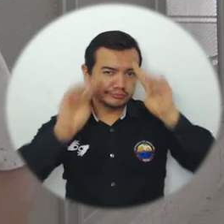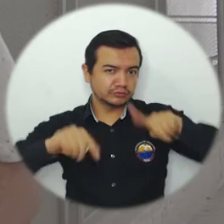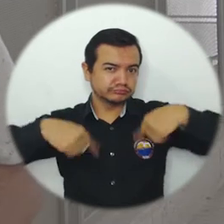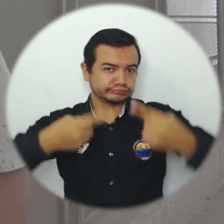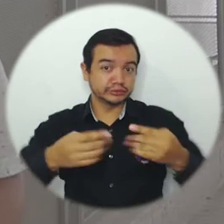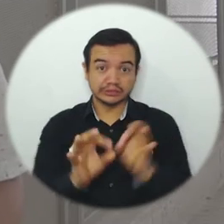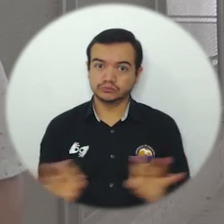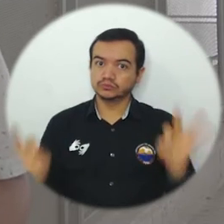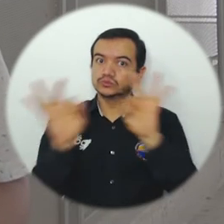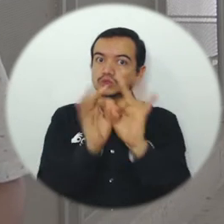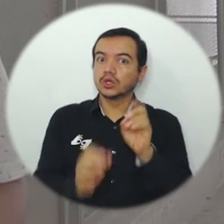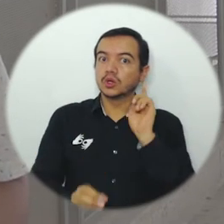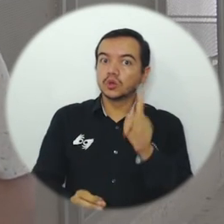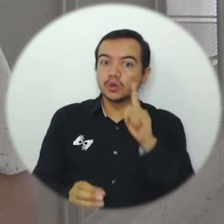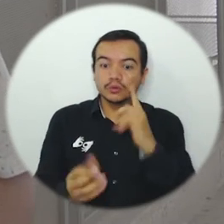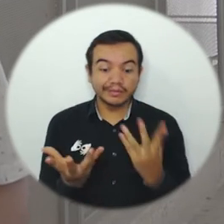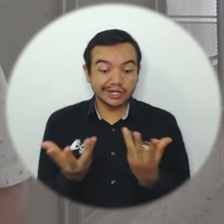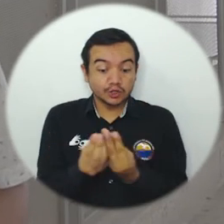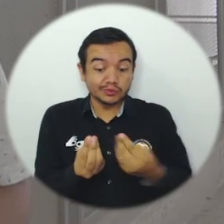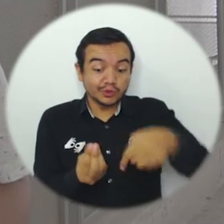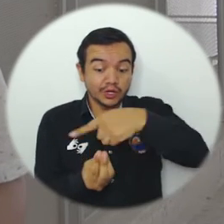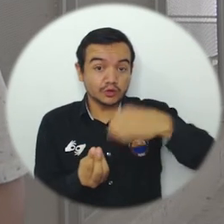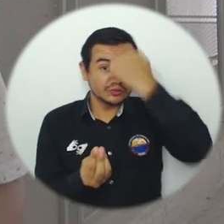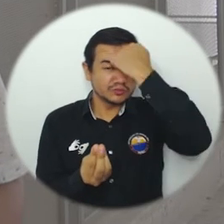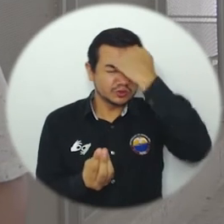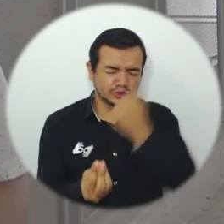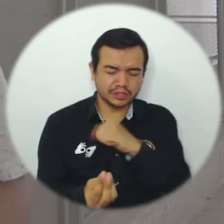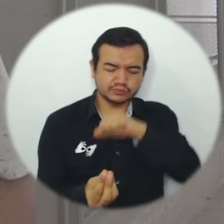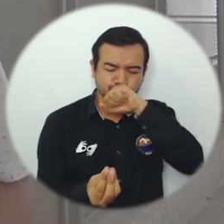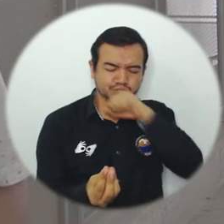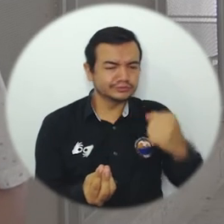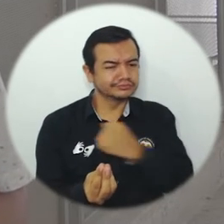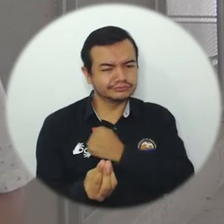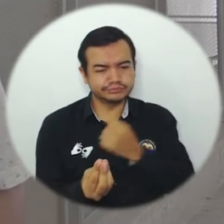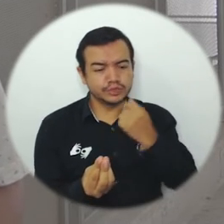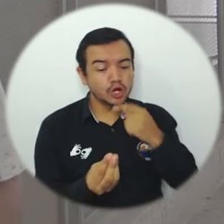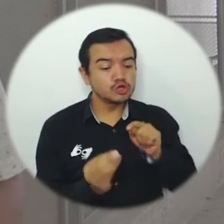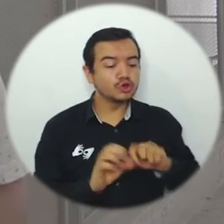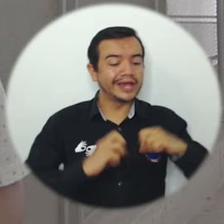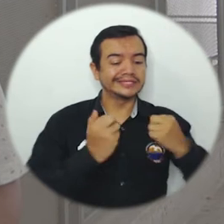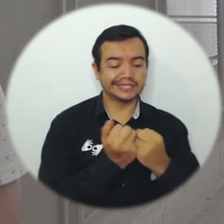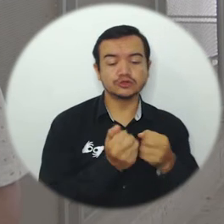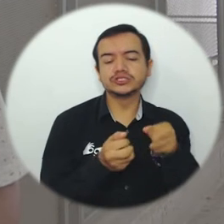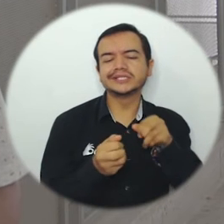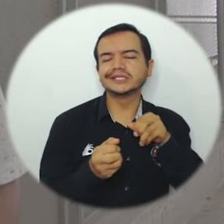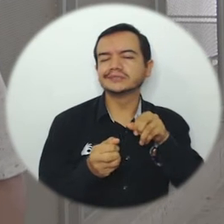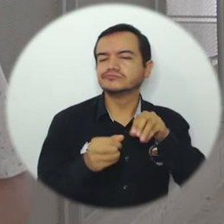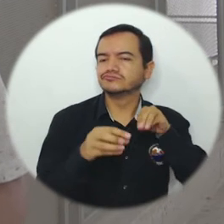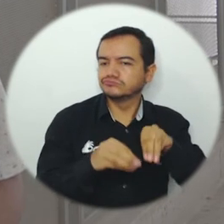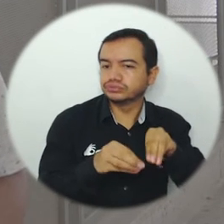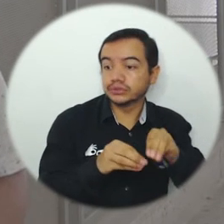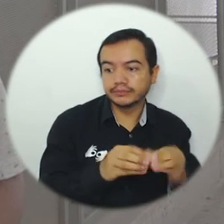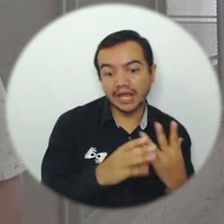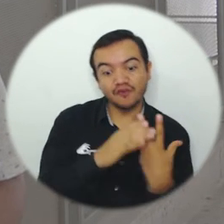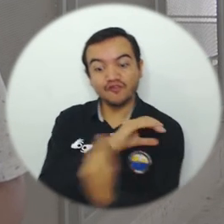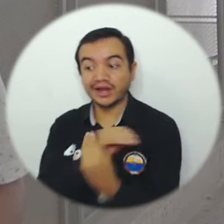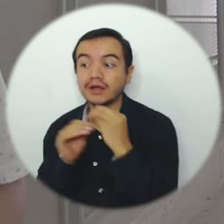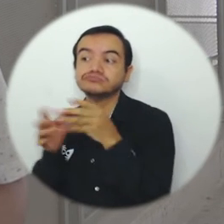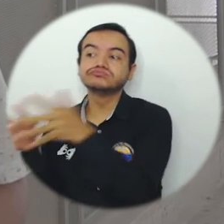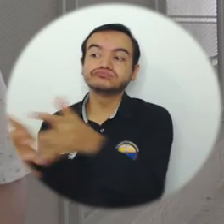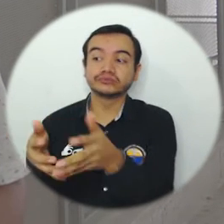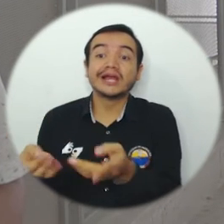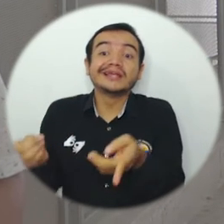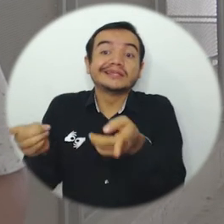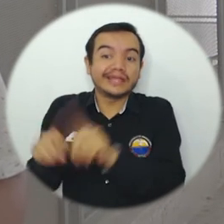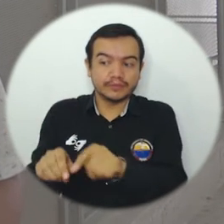que los docentes, aquellos apasionados por la educación, aquellos que vienen haciendo cosas fuera de los salones de clase, pudieran ser